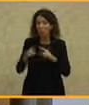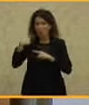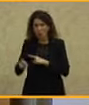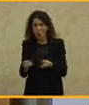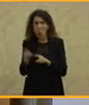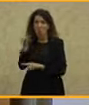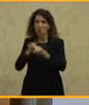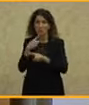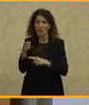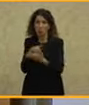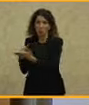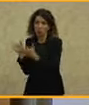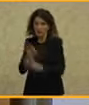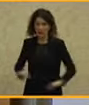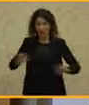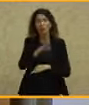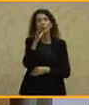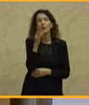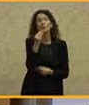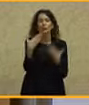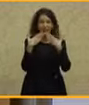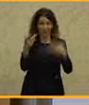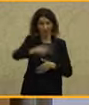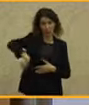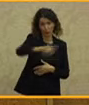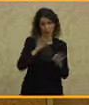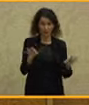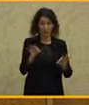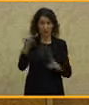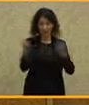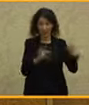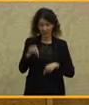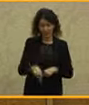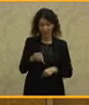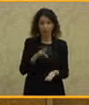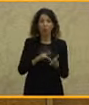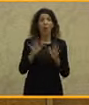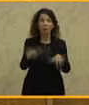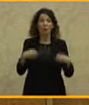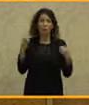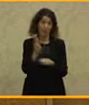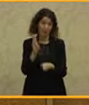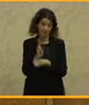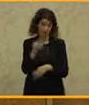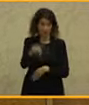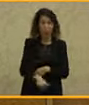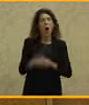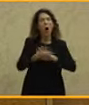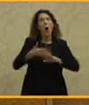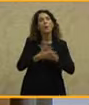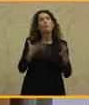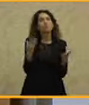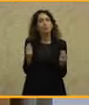de dificultad. Y por eso yo os doy las gracias a vosotros por venir aquí al Parlamento. Aquí ahora se habla